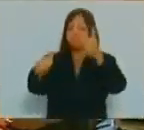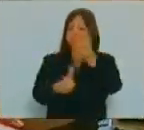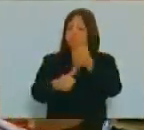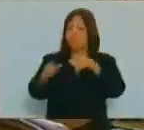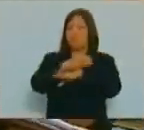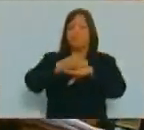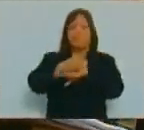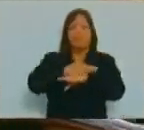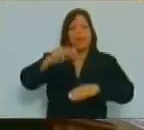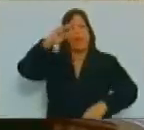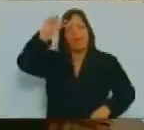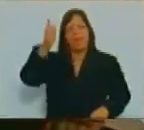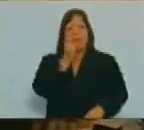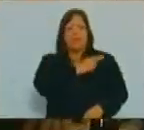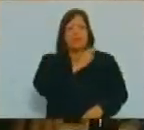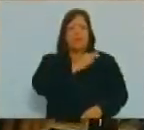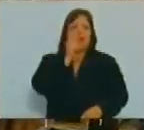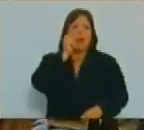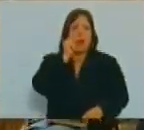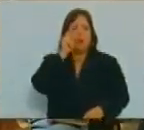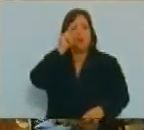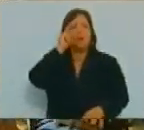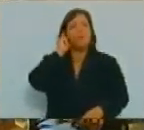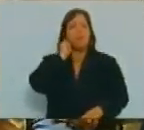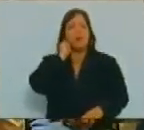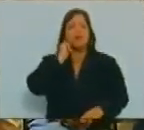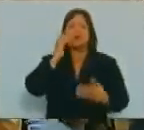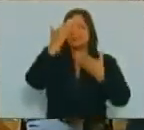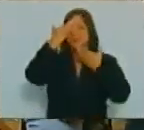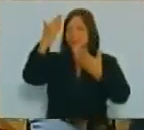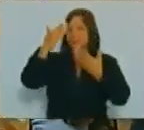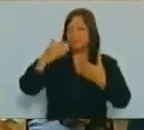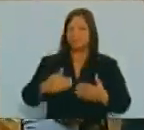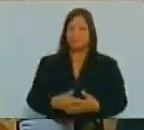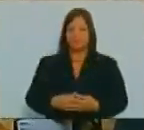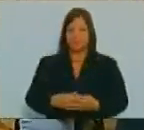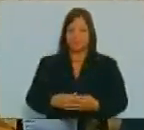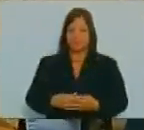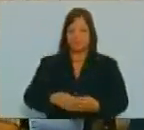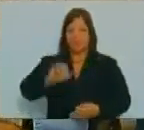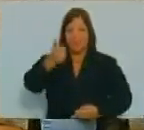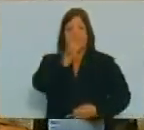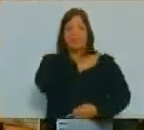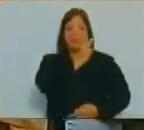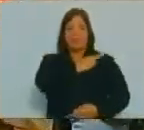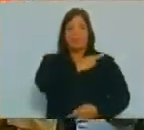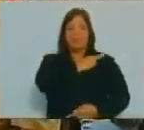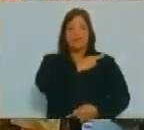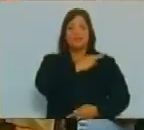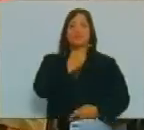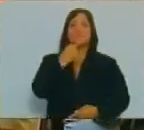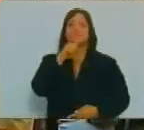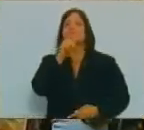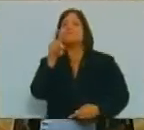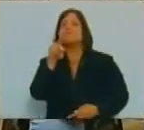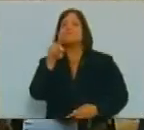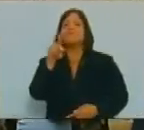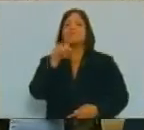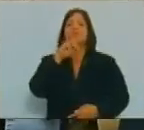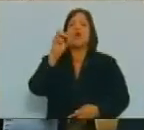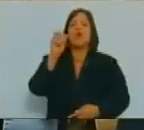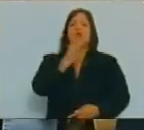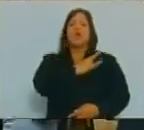directores directoras y el director de la uned